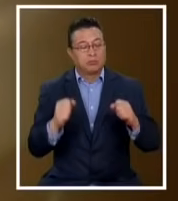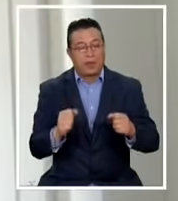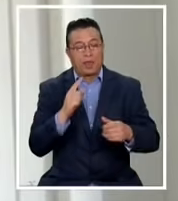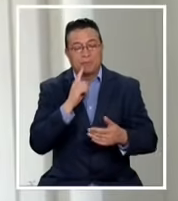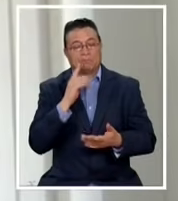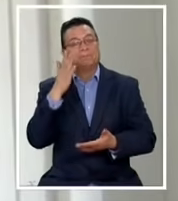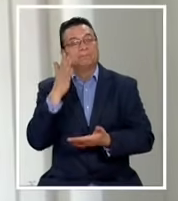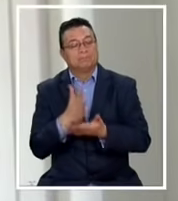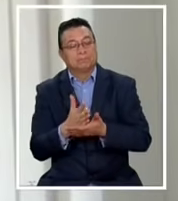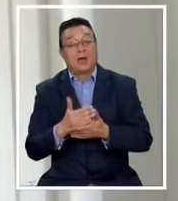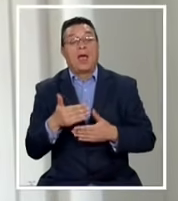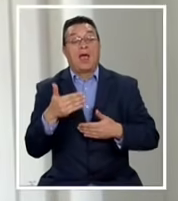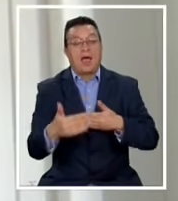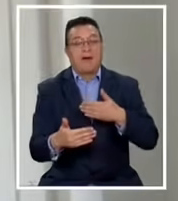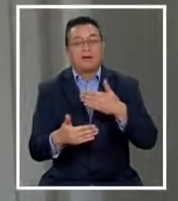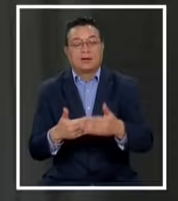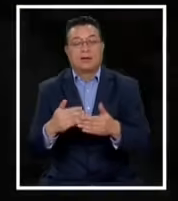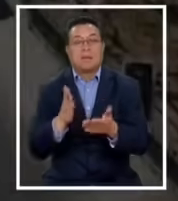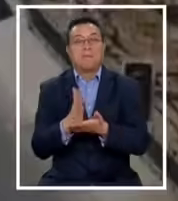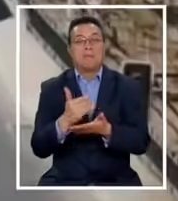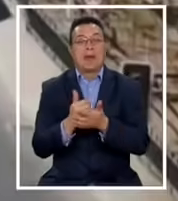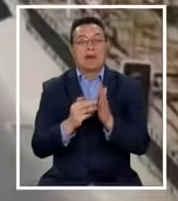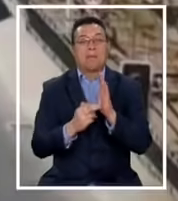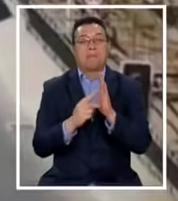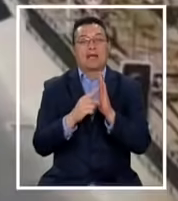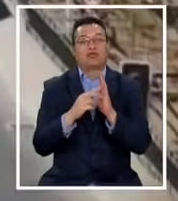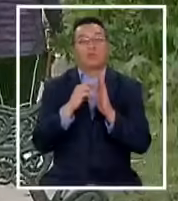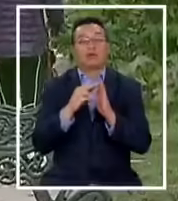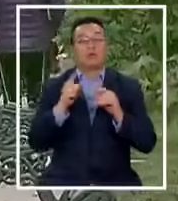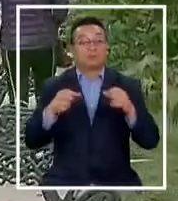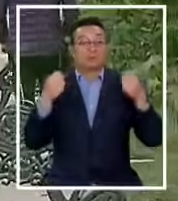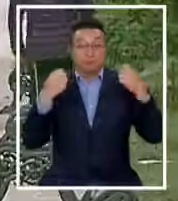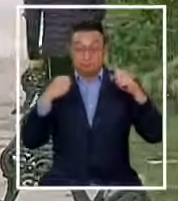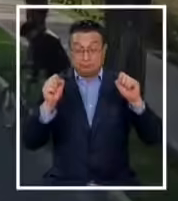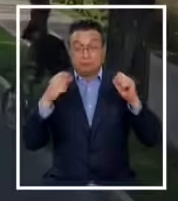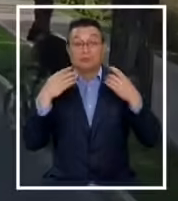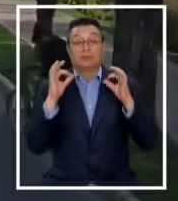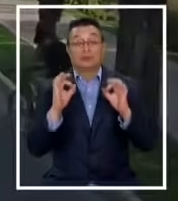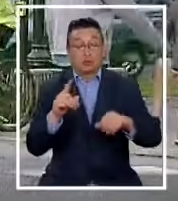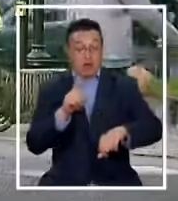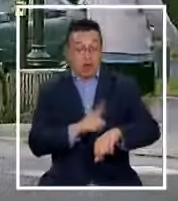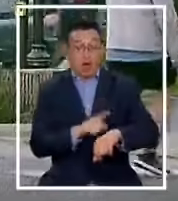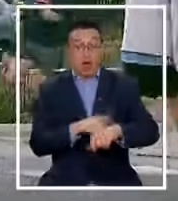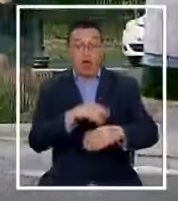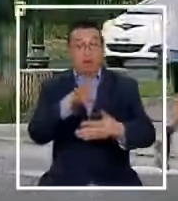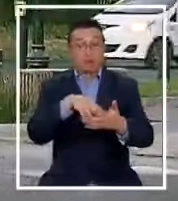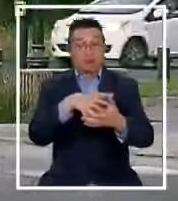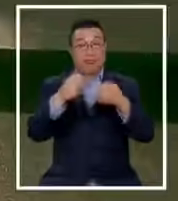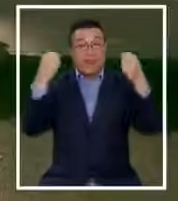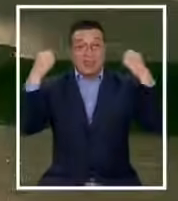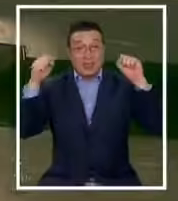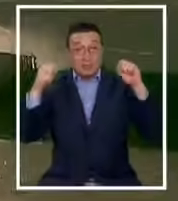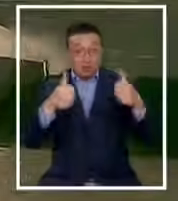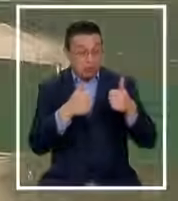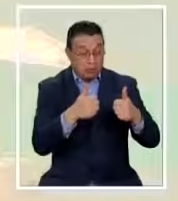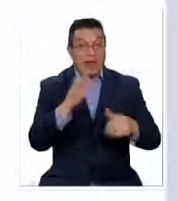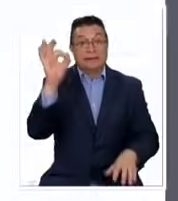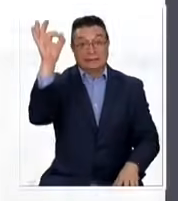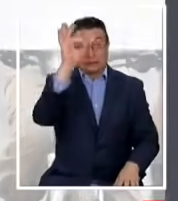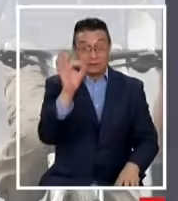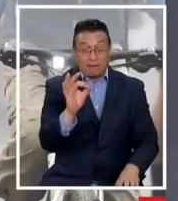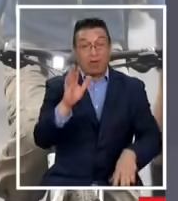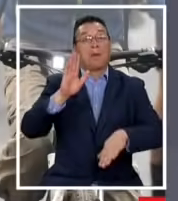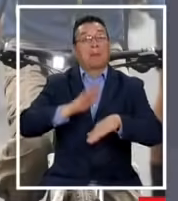decidir avanzar en el plan paso a paso. Debido al éxito de la franja horaria para deportistas, desde este sábado